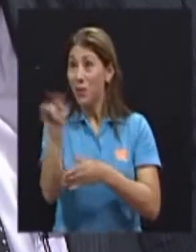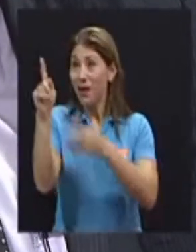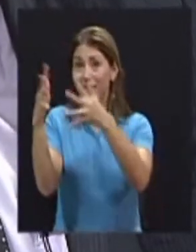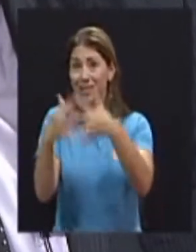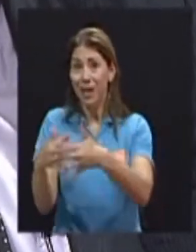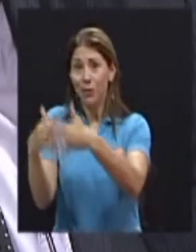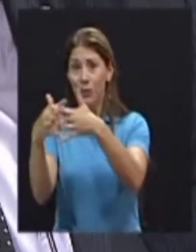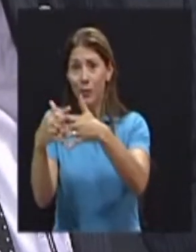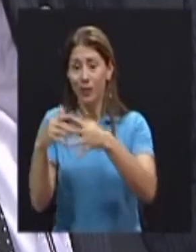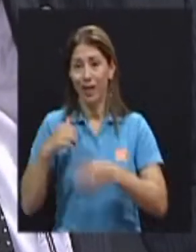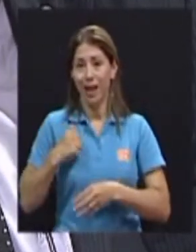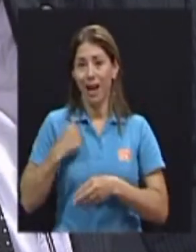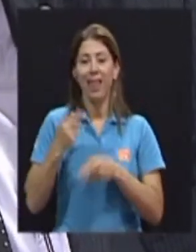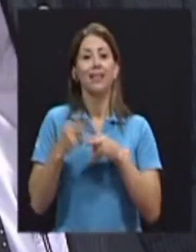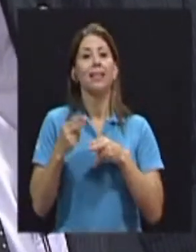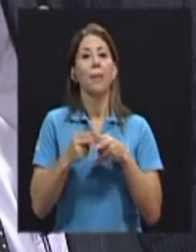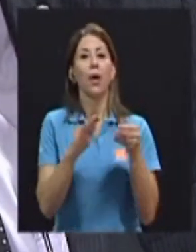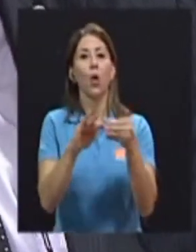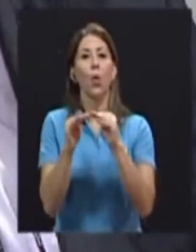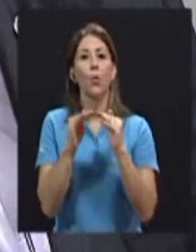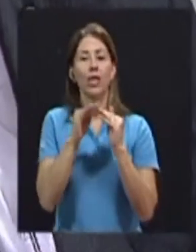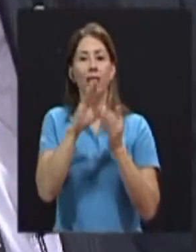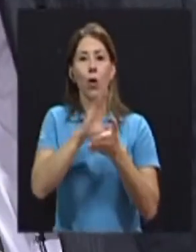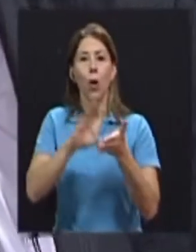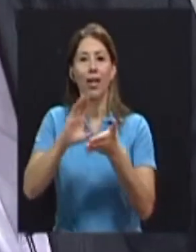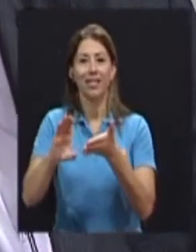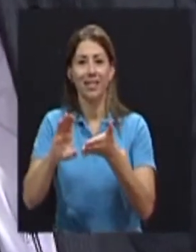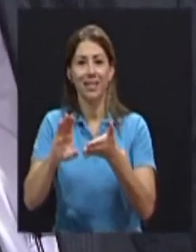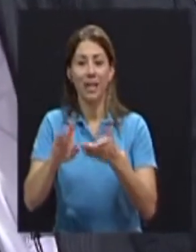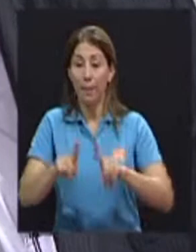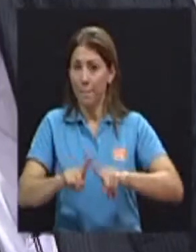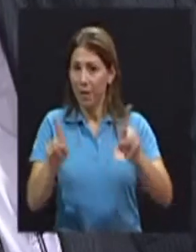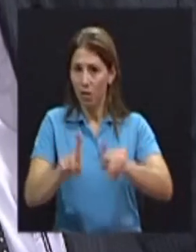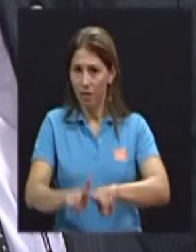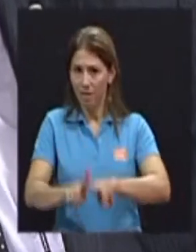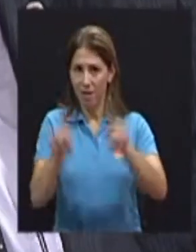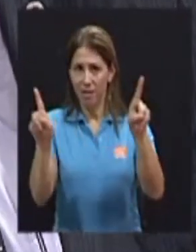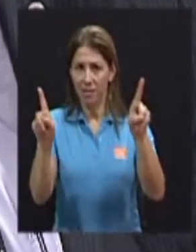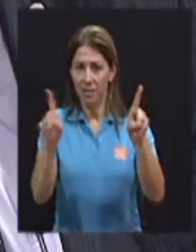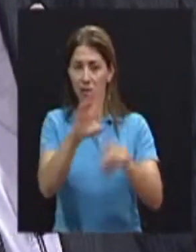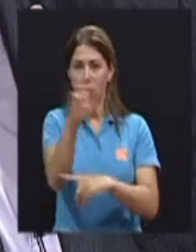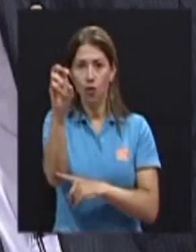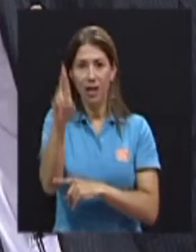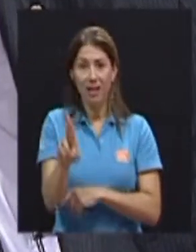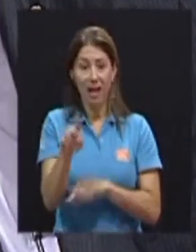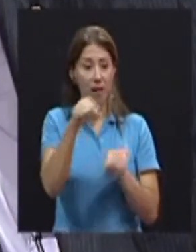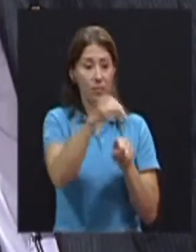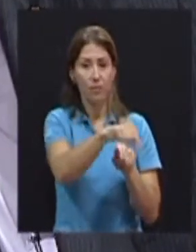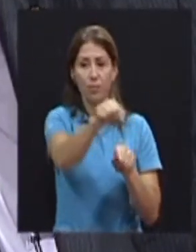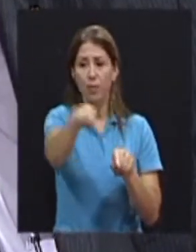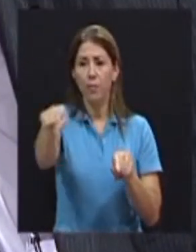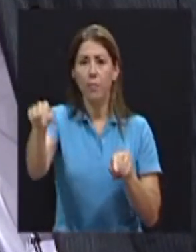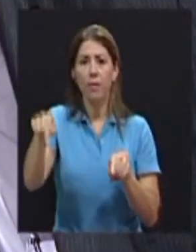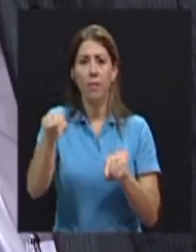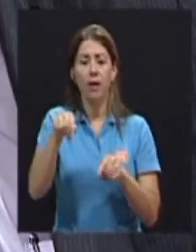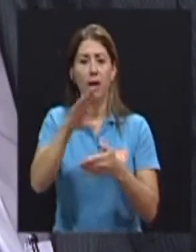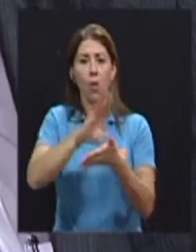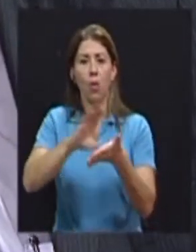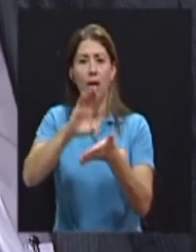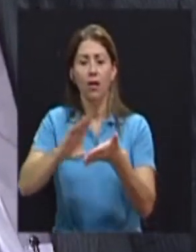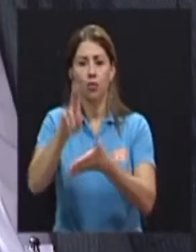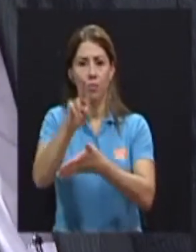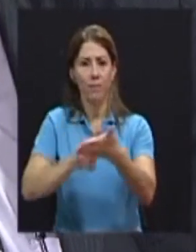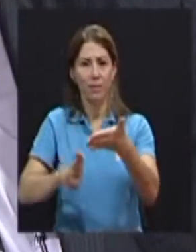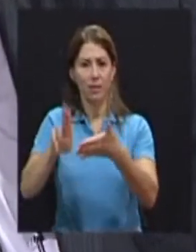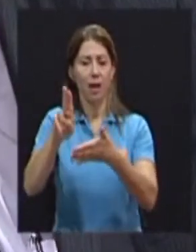y de Canadá, con la diferencia de que en el caso de Costa Rica, esos colegios universitarios no estaban o